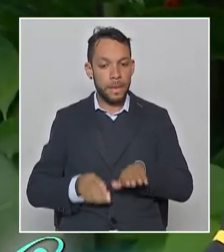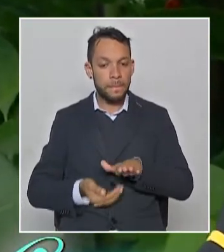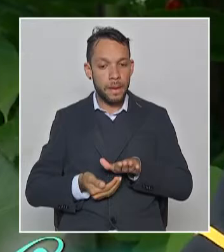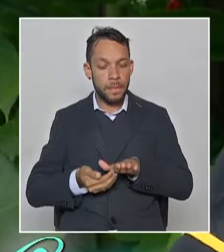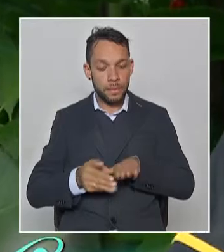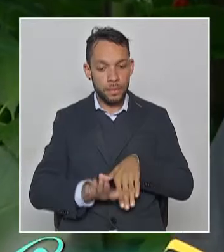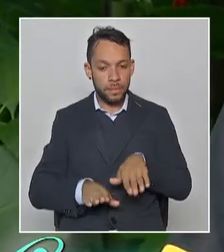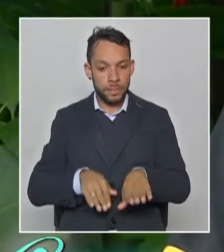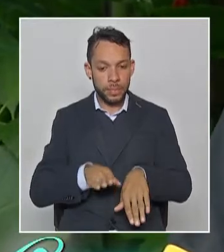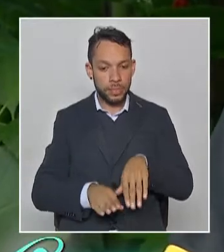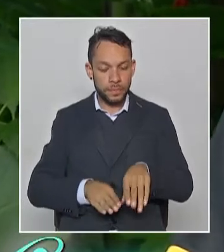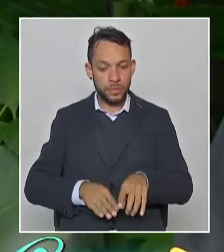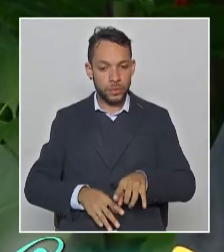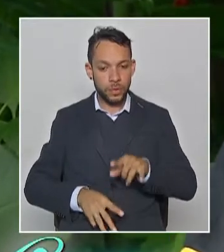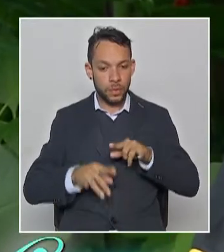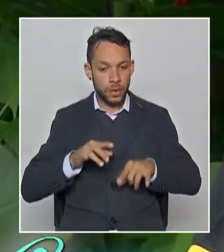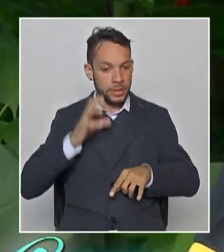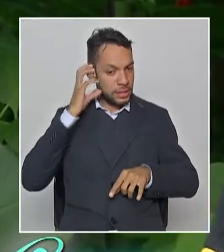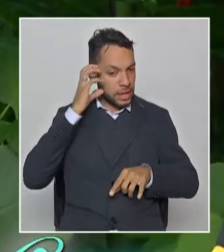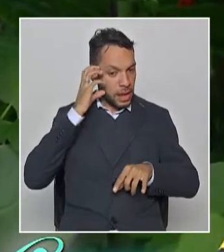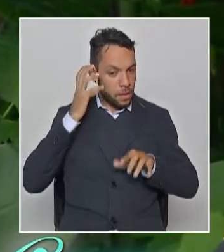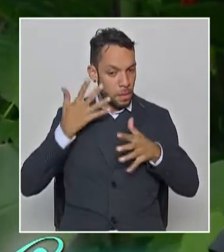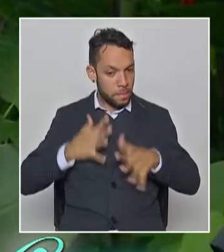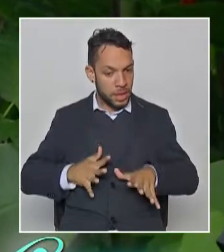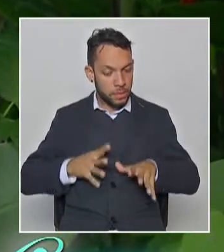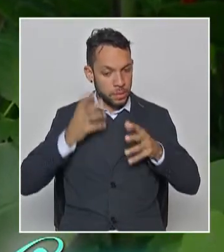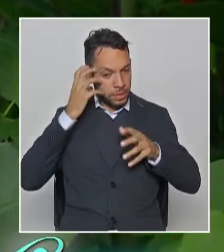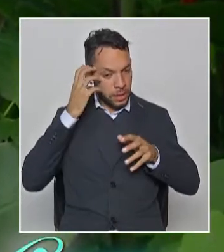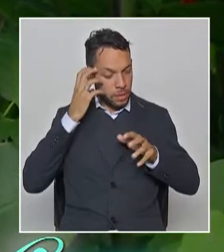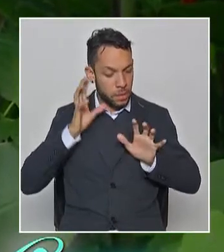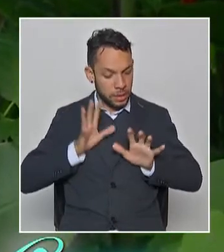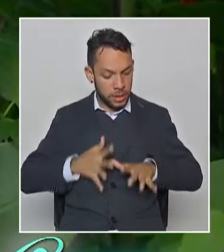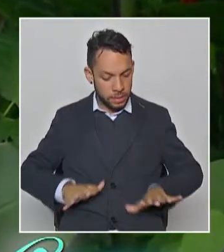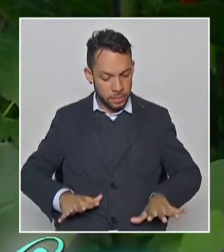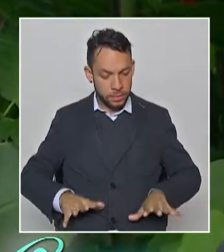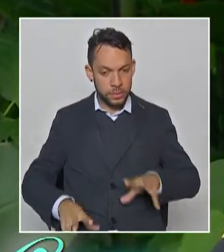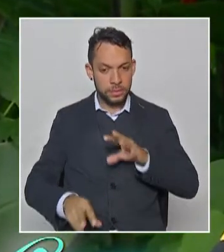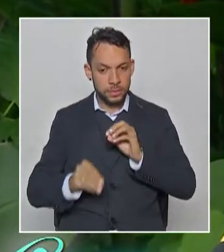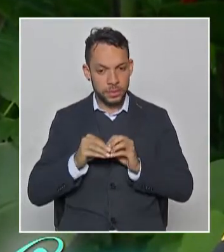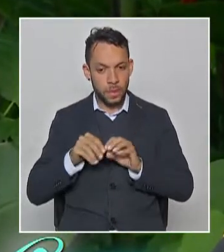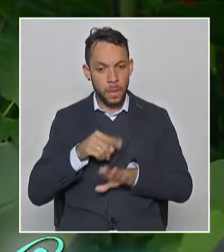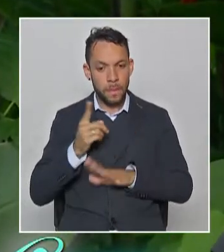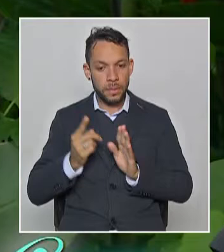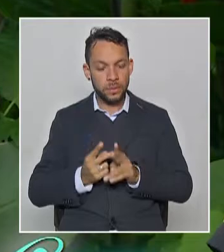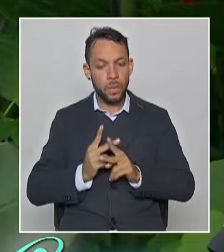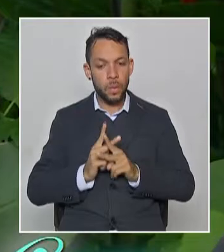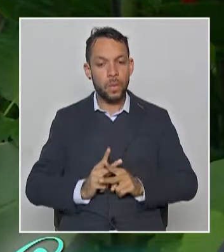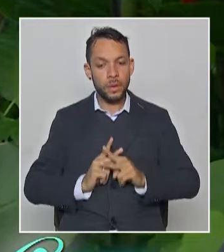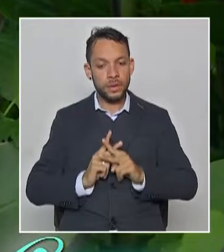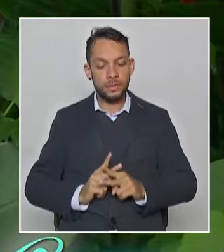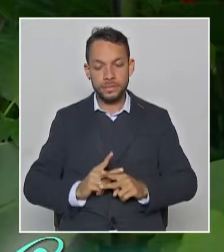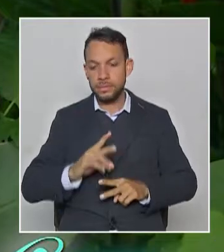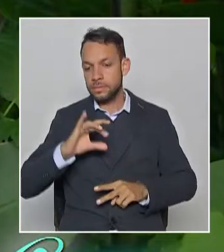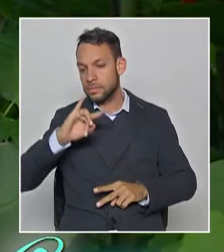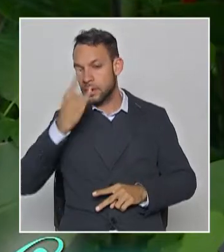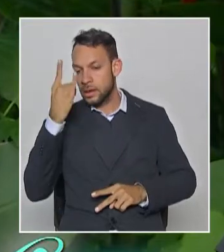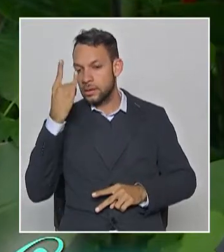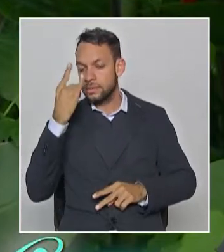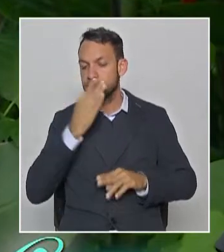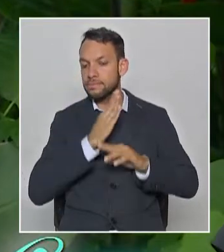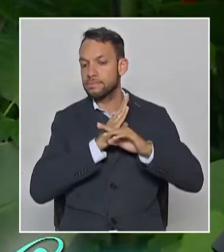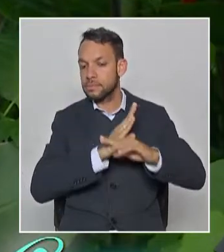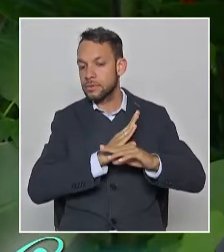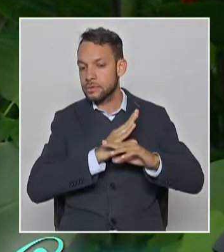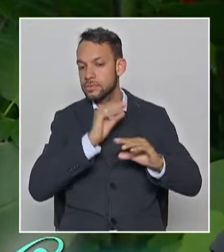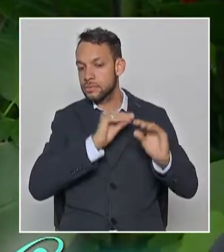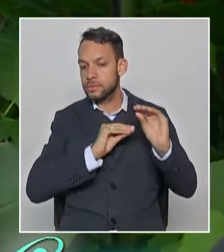nuestro sistema nervioso a través de las columnas se manejan puntos. Entonces nosotros tenemos que tener mucho cuidado porque cualquier proceso alergénico